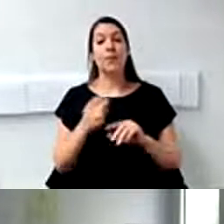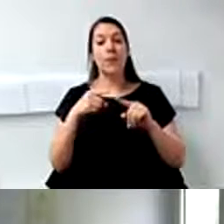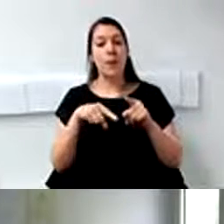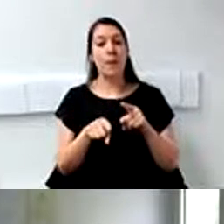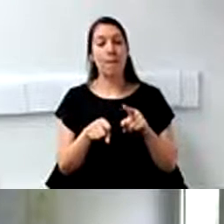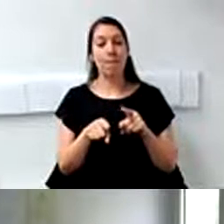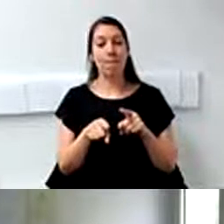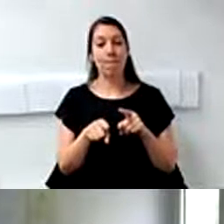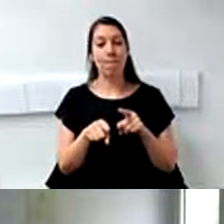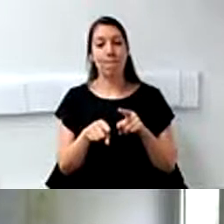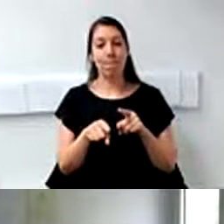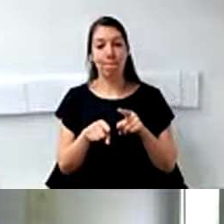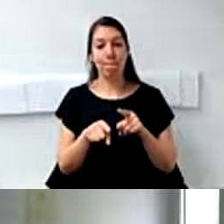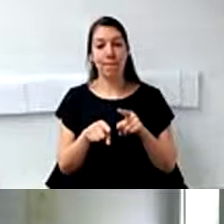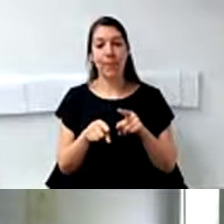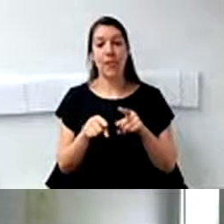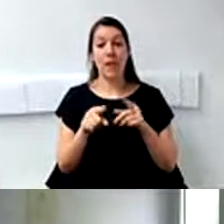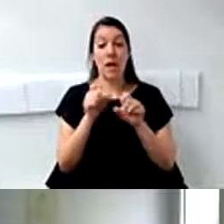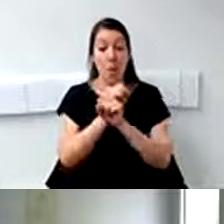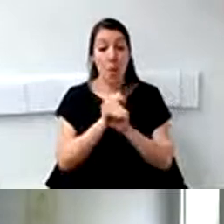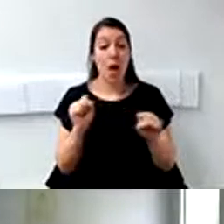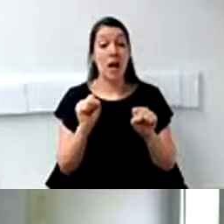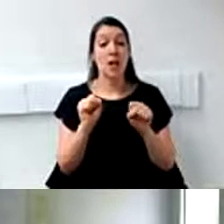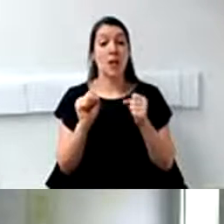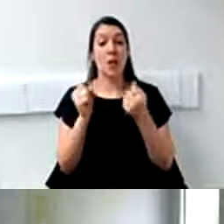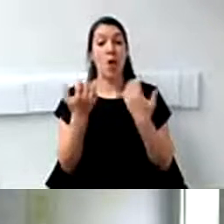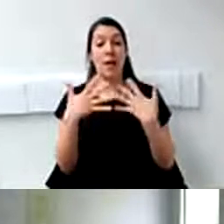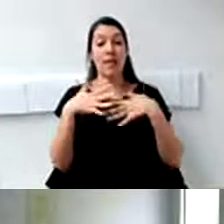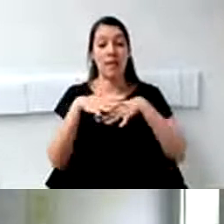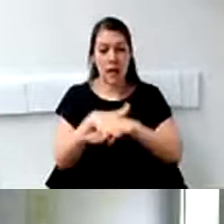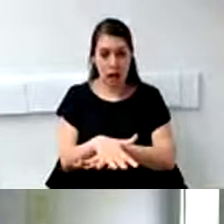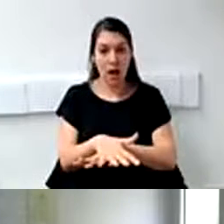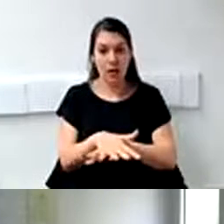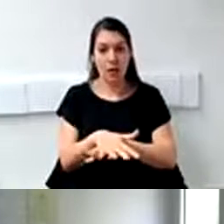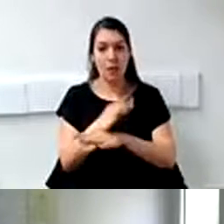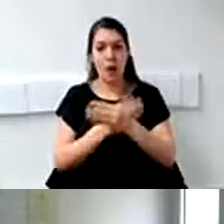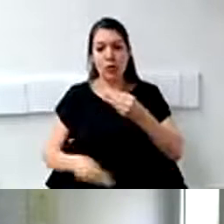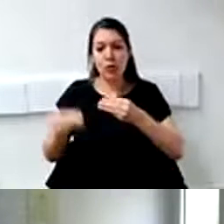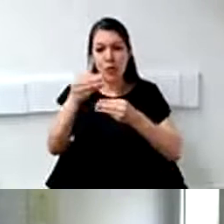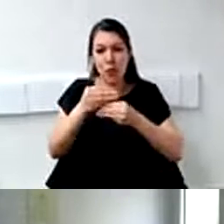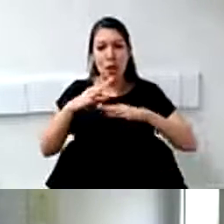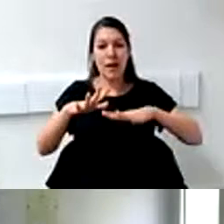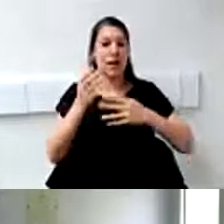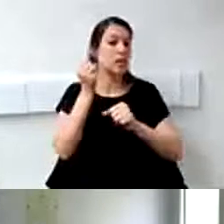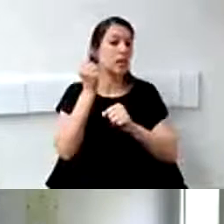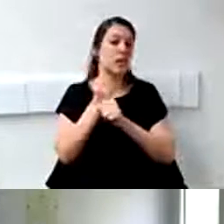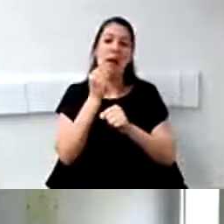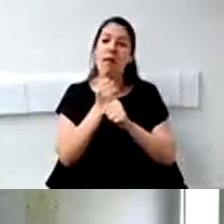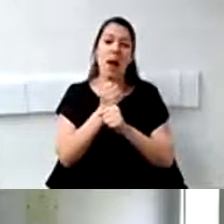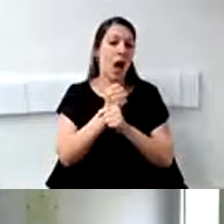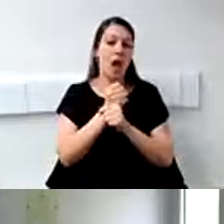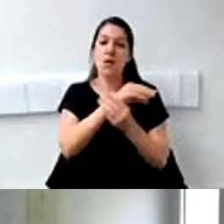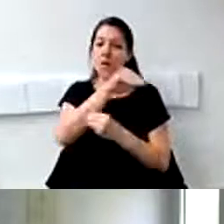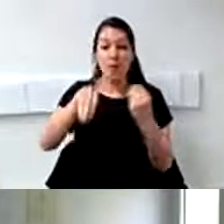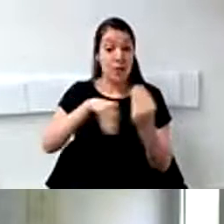esto de integrar, ¿no? Y de sumar, ¿no? En esto de trabajar conjuntamente con las familias y con